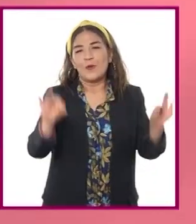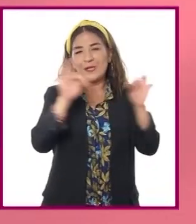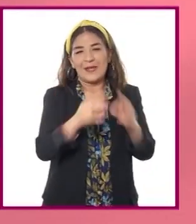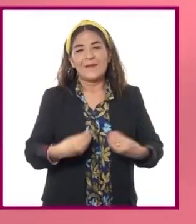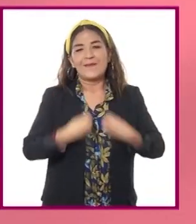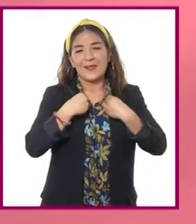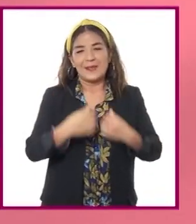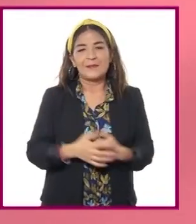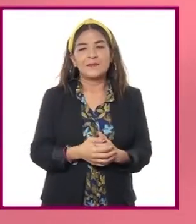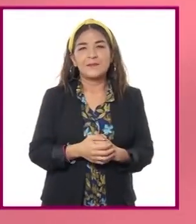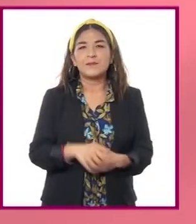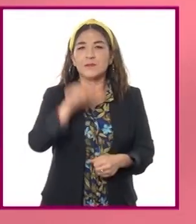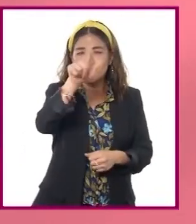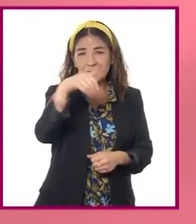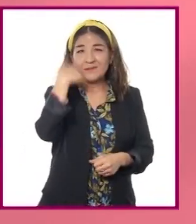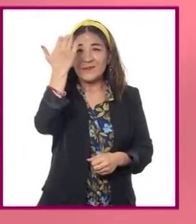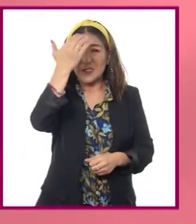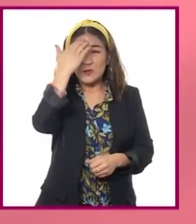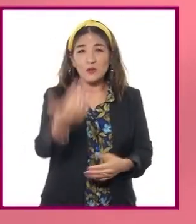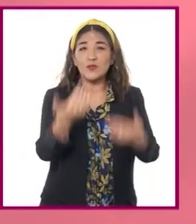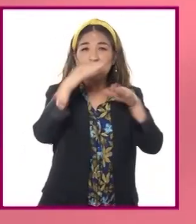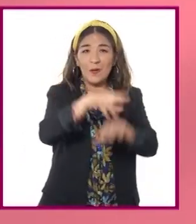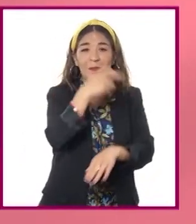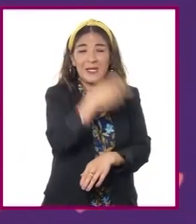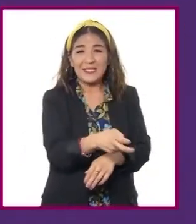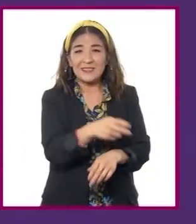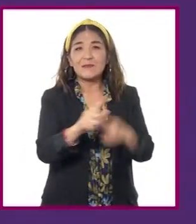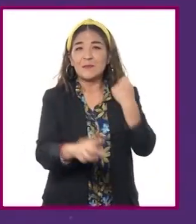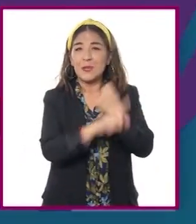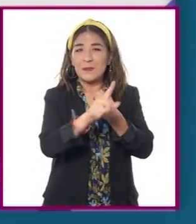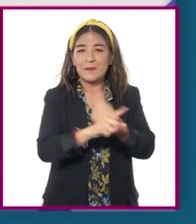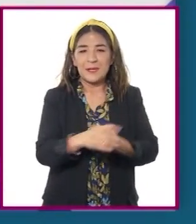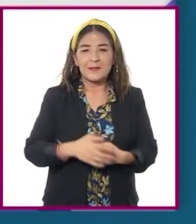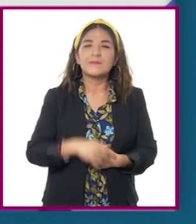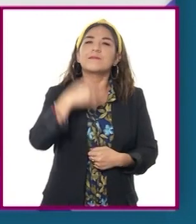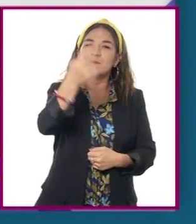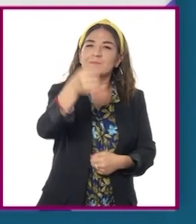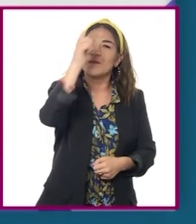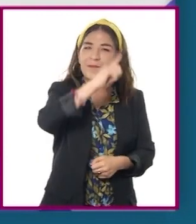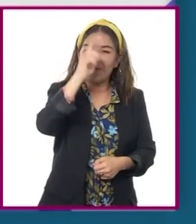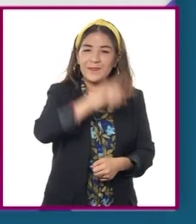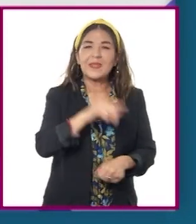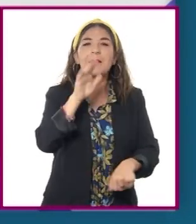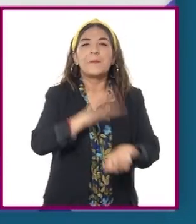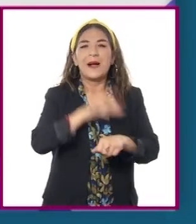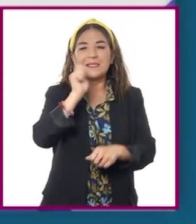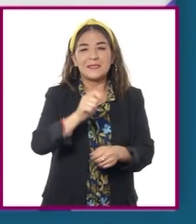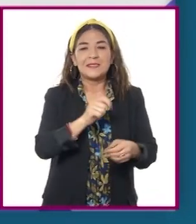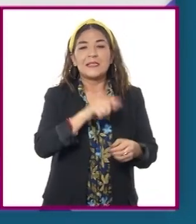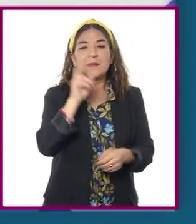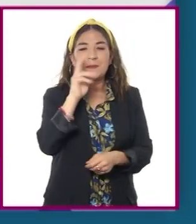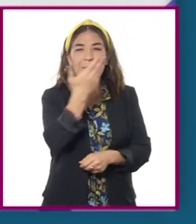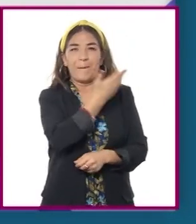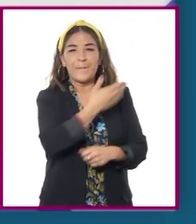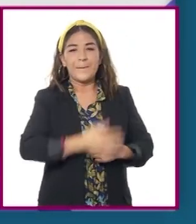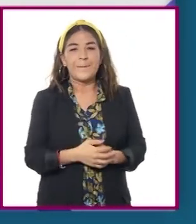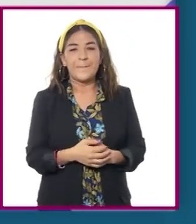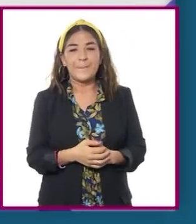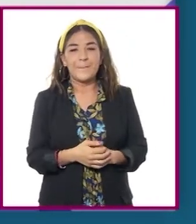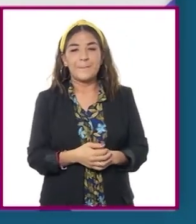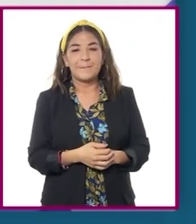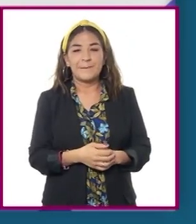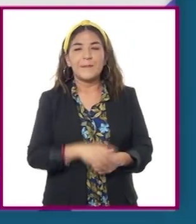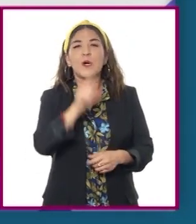diaria. ¿Quieren conocer más acerca de este caso? Les recomendamos Más allá del derrumbe 1,